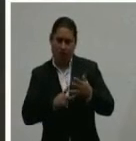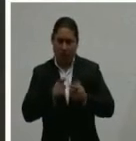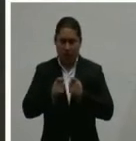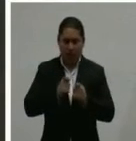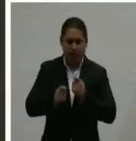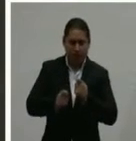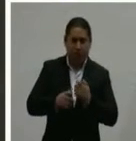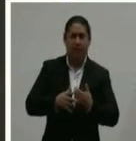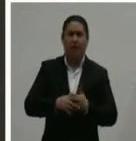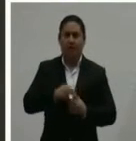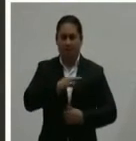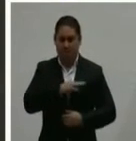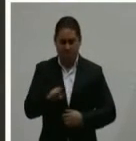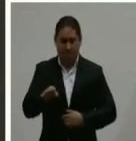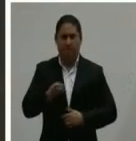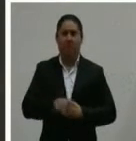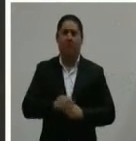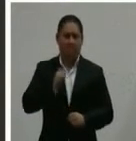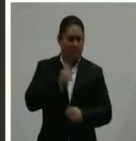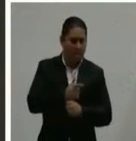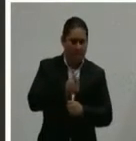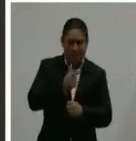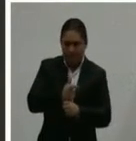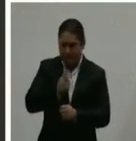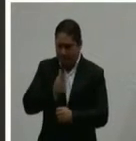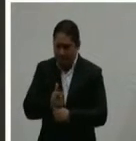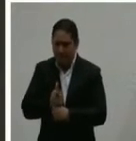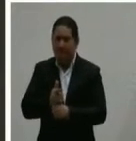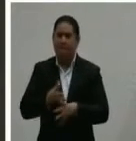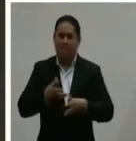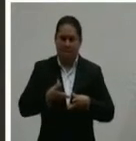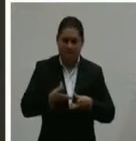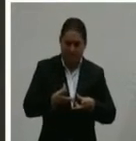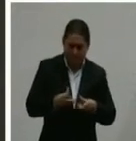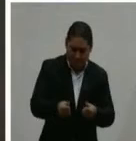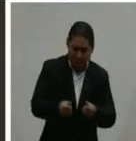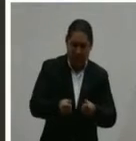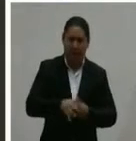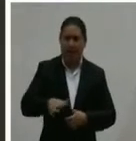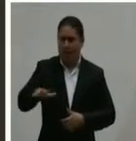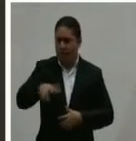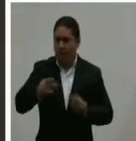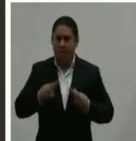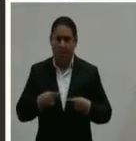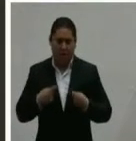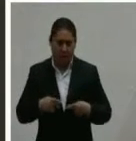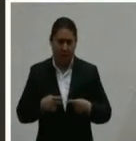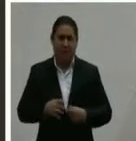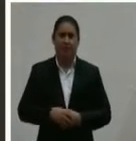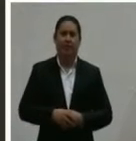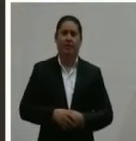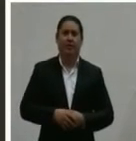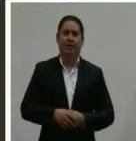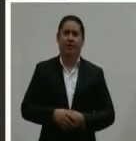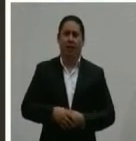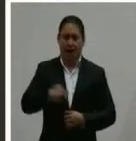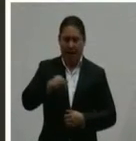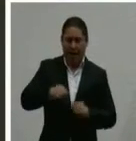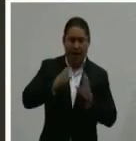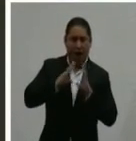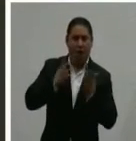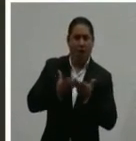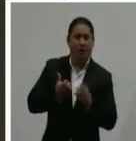administrativa que permite identificar el gasto por ente público que abarcan el Poder